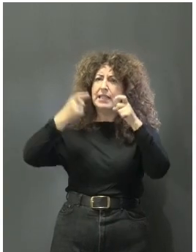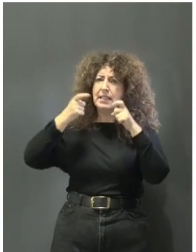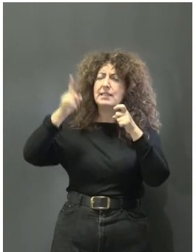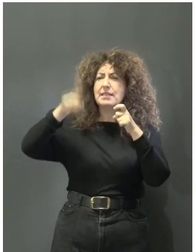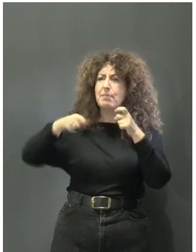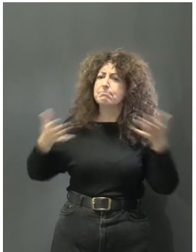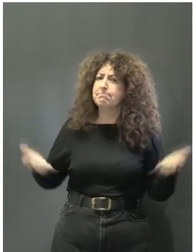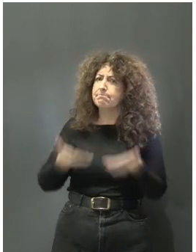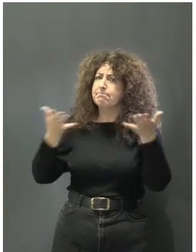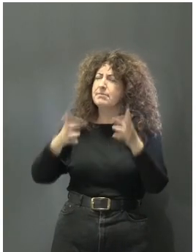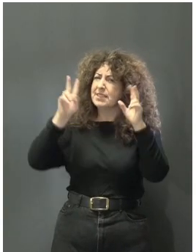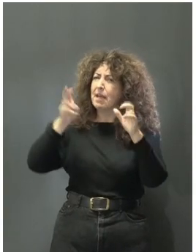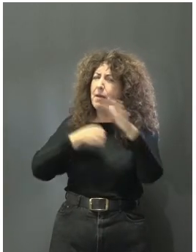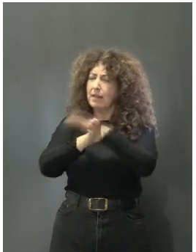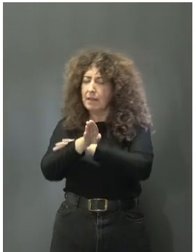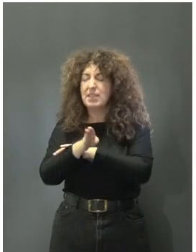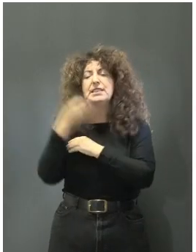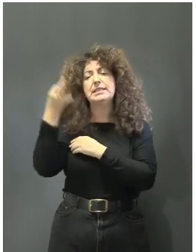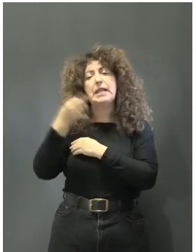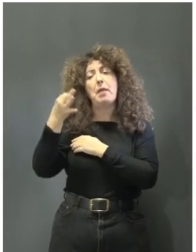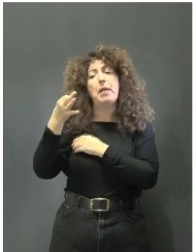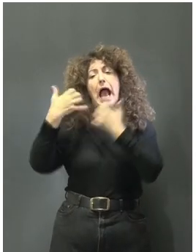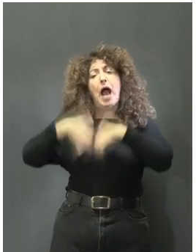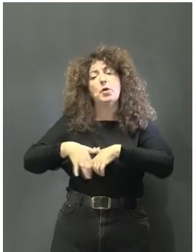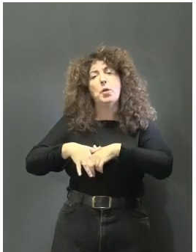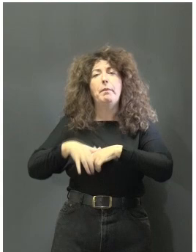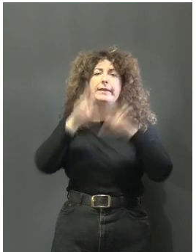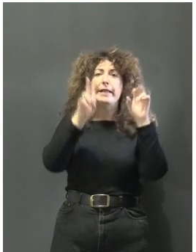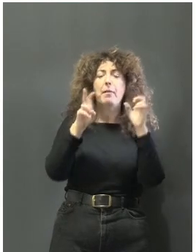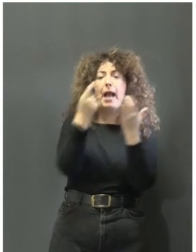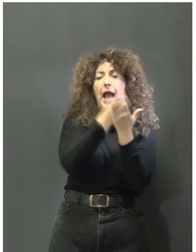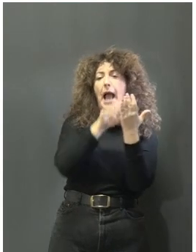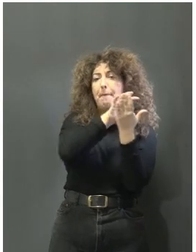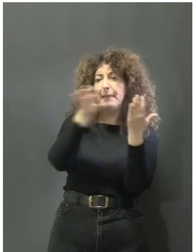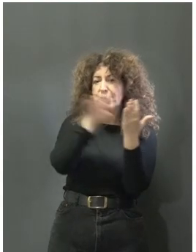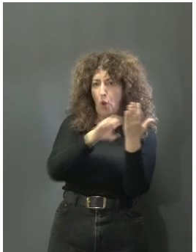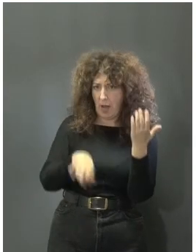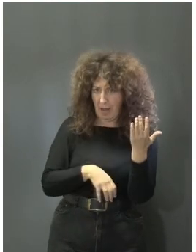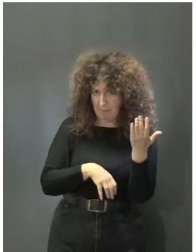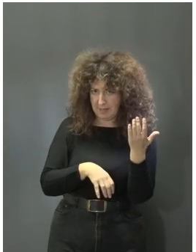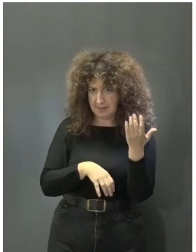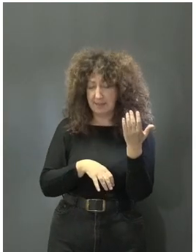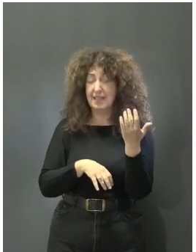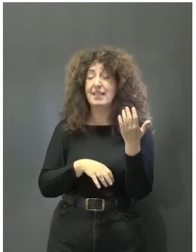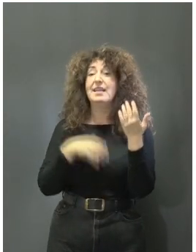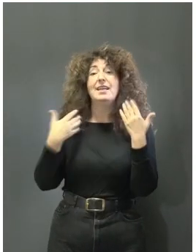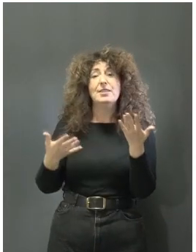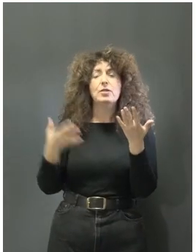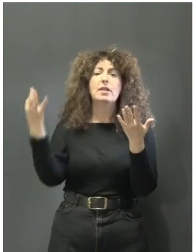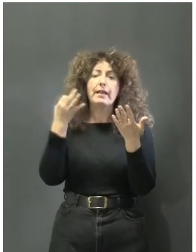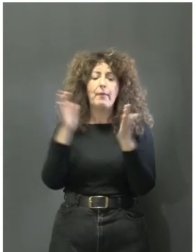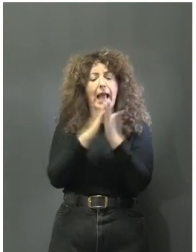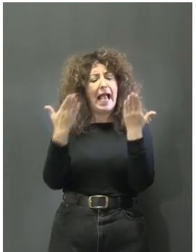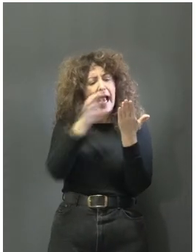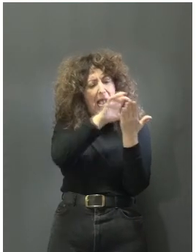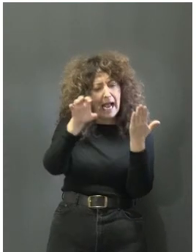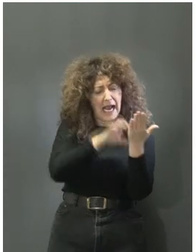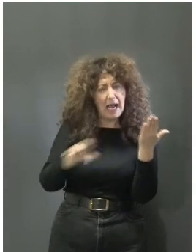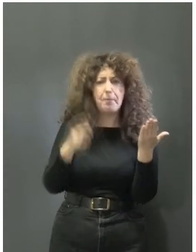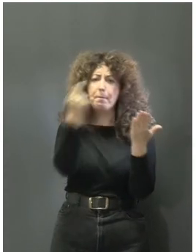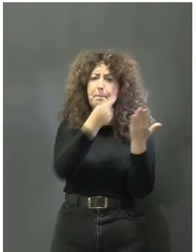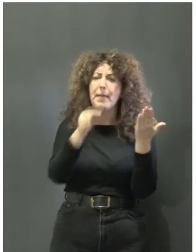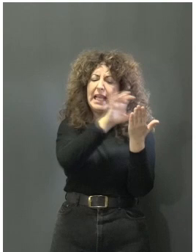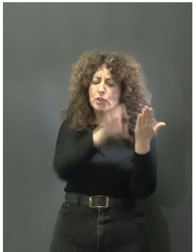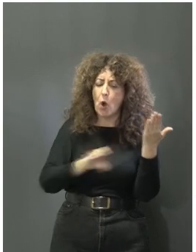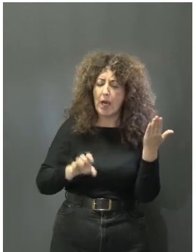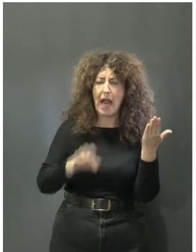promoverla, hablábamos de los pictogramas. Y se trabajaba para aumentar el catálogo de pictogramas, para consensuar